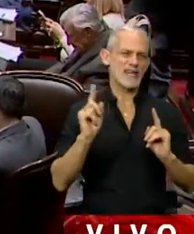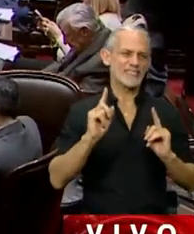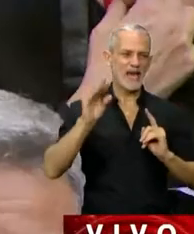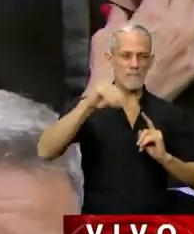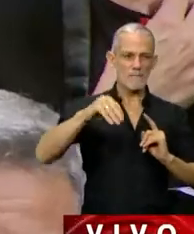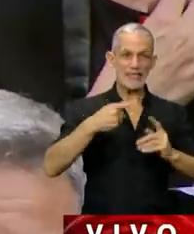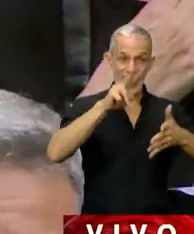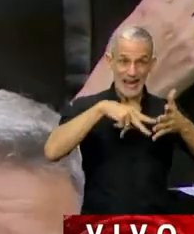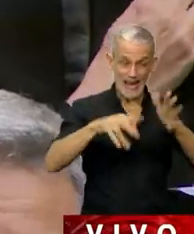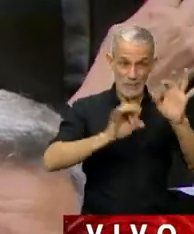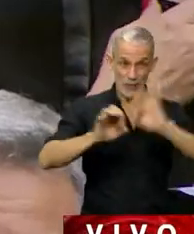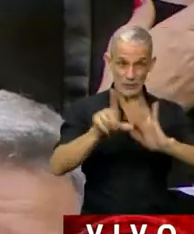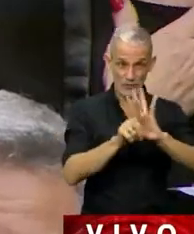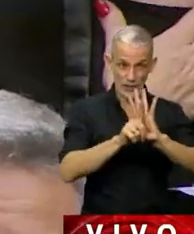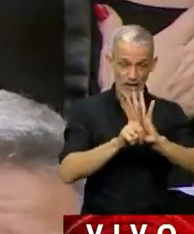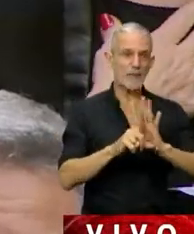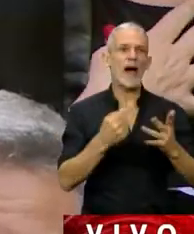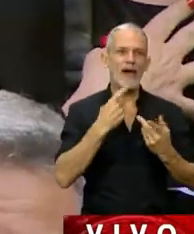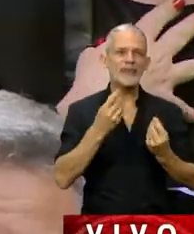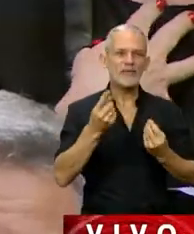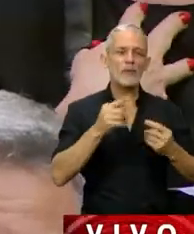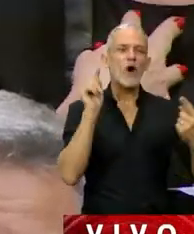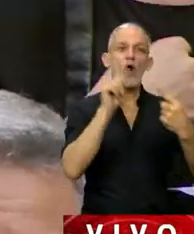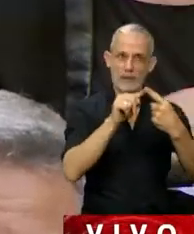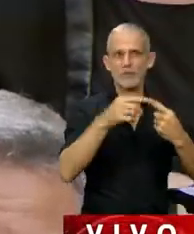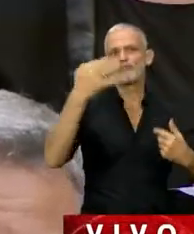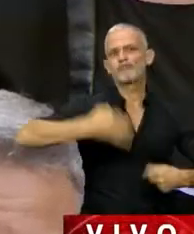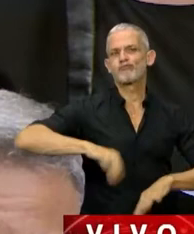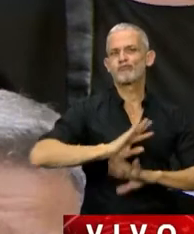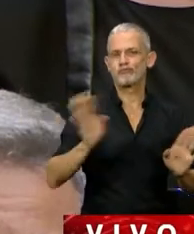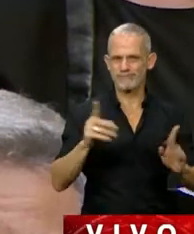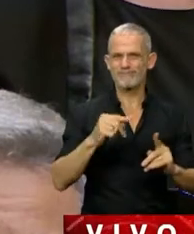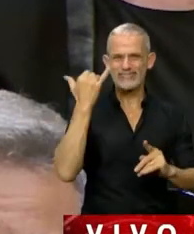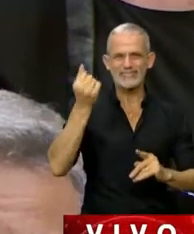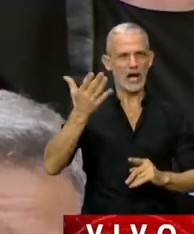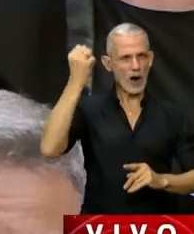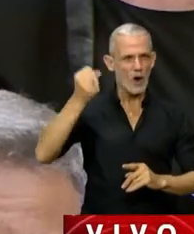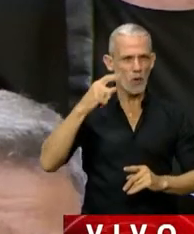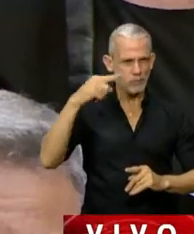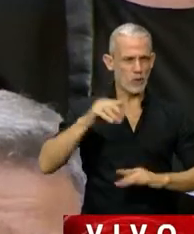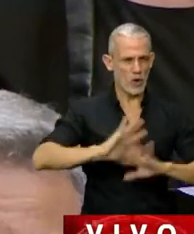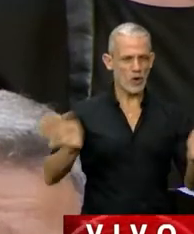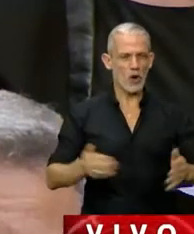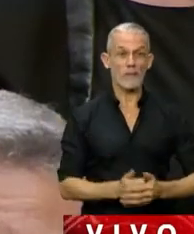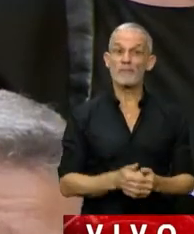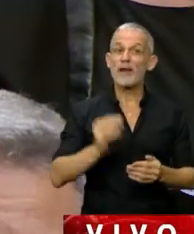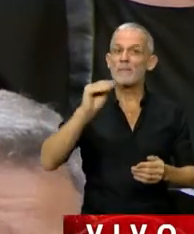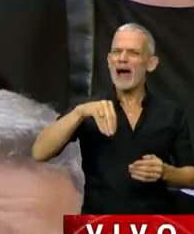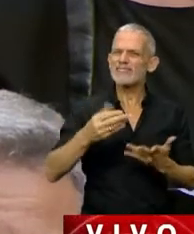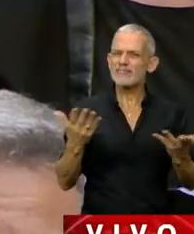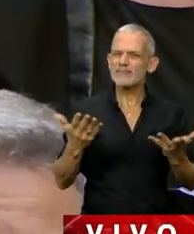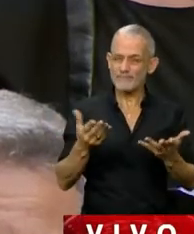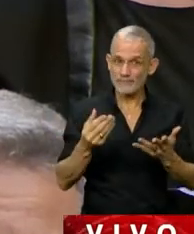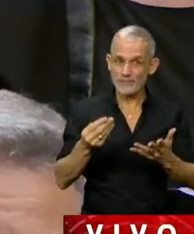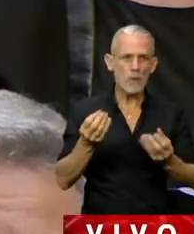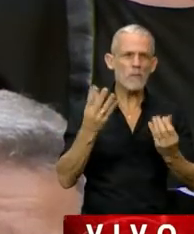más que leer el proyecto para darse cuenta que esa meta está cumplimentada en este proyecto. Pero además quiero decir